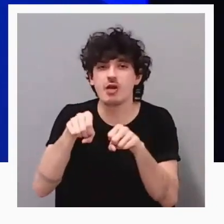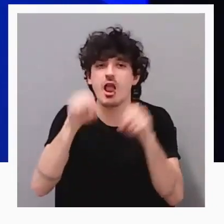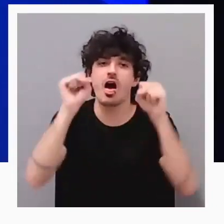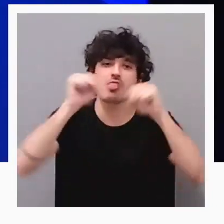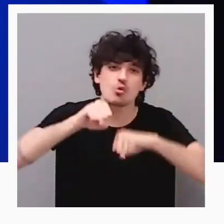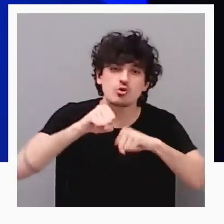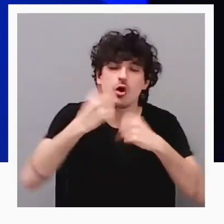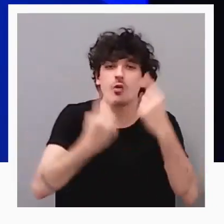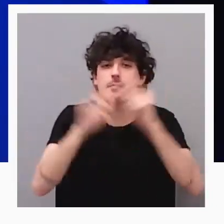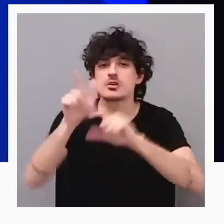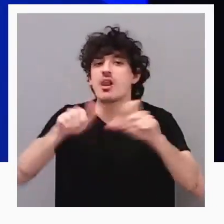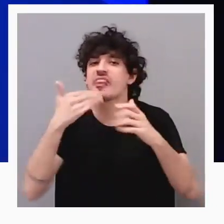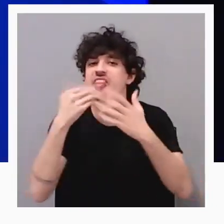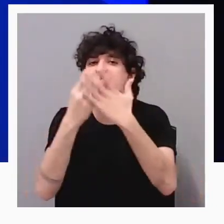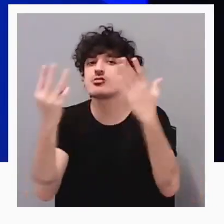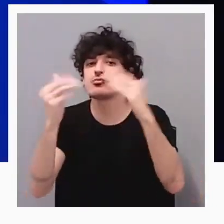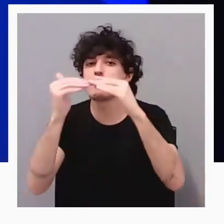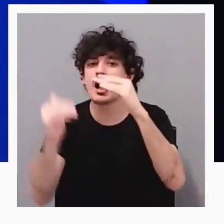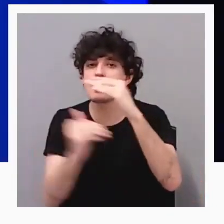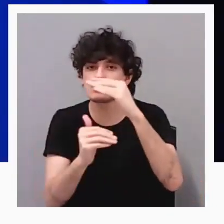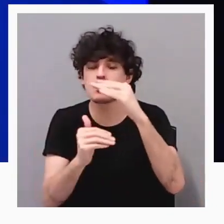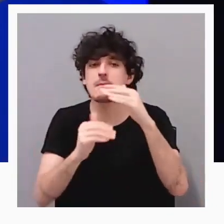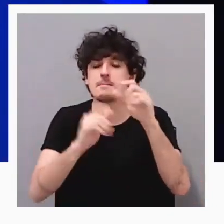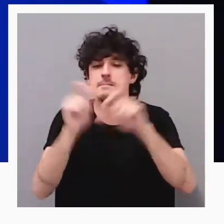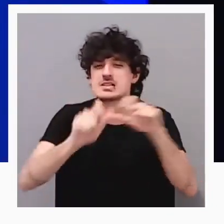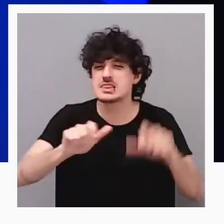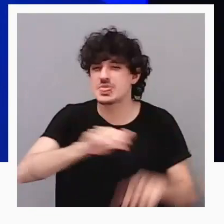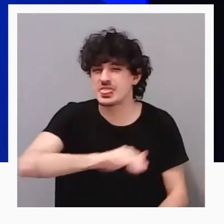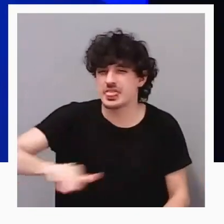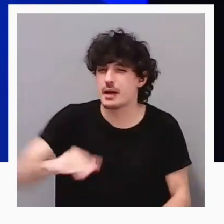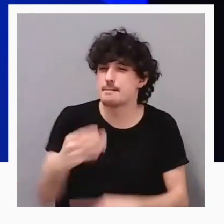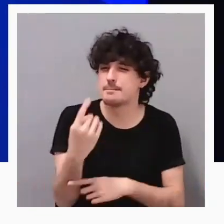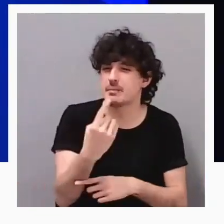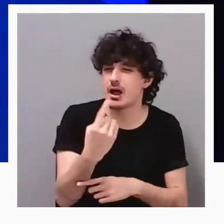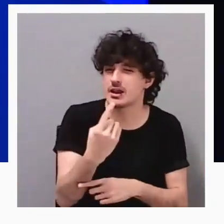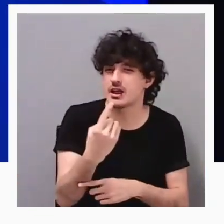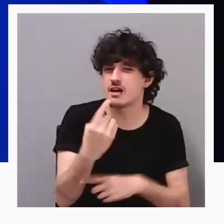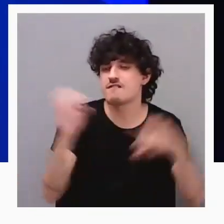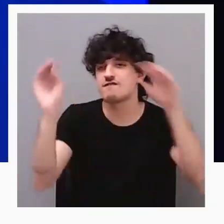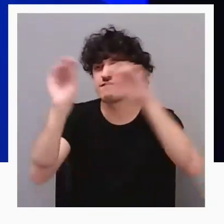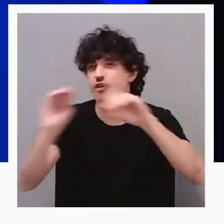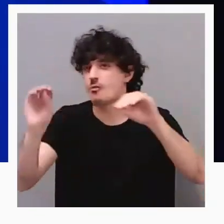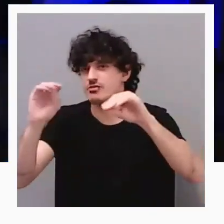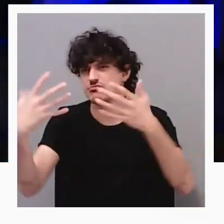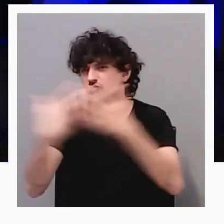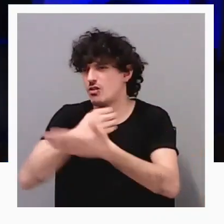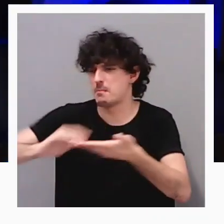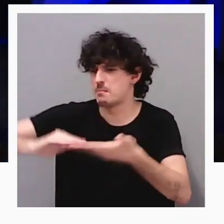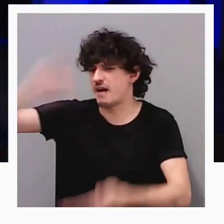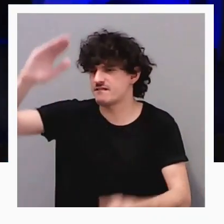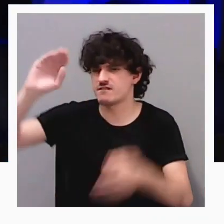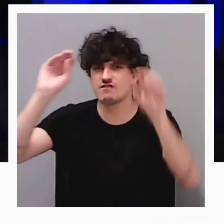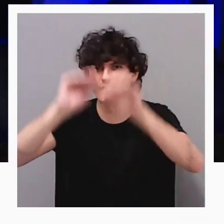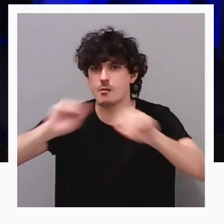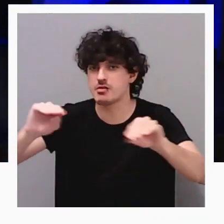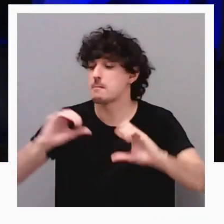menores, desde los más pequeñitos de todos, primaria y formación a todos los niveles. Vamos a hacer como en